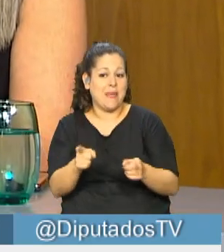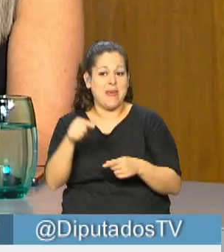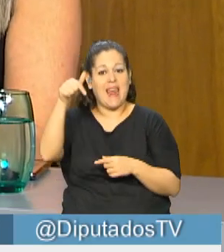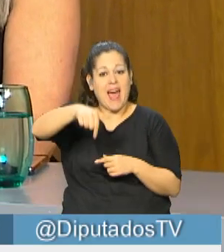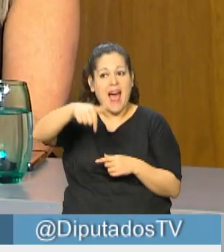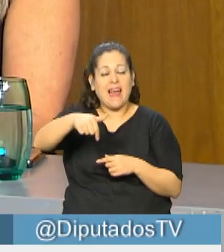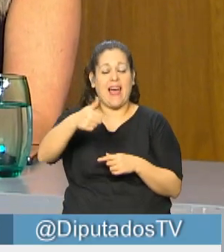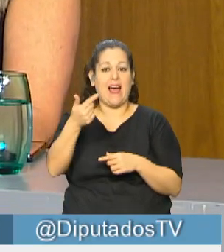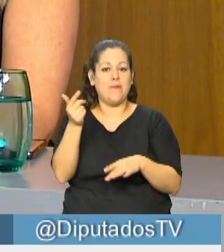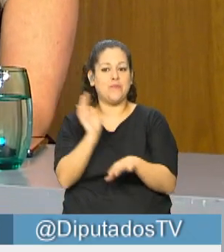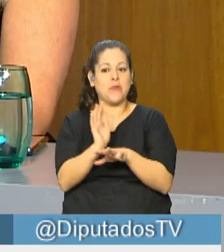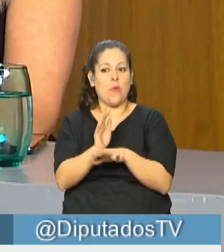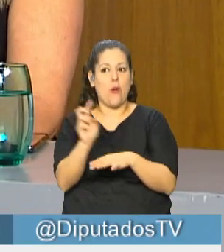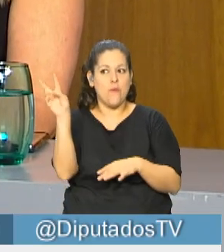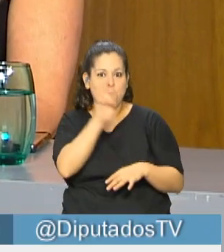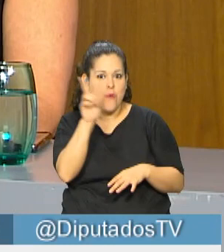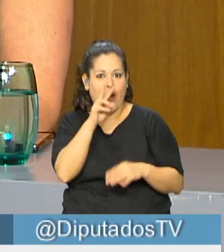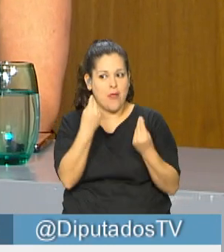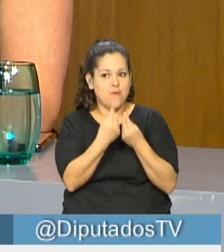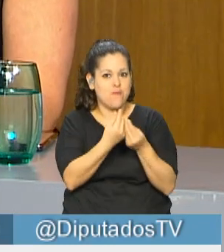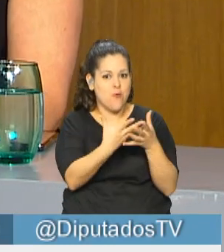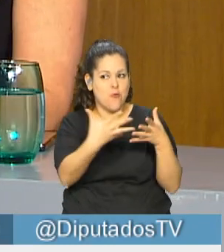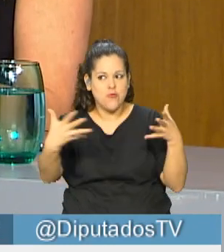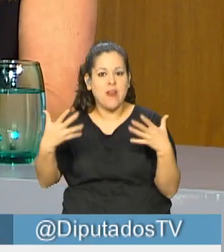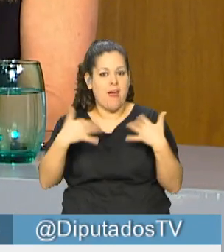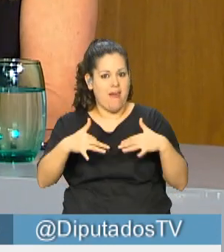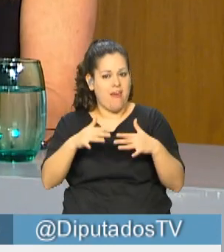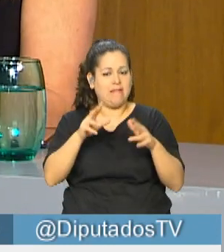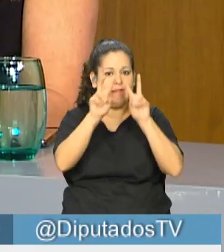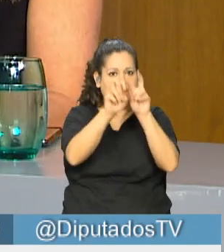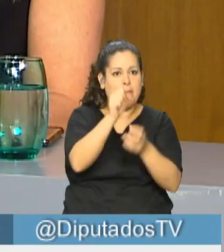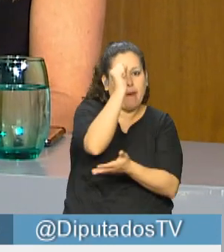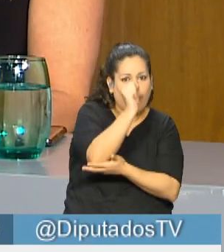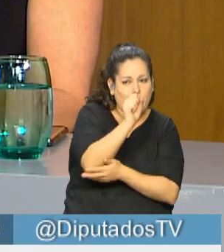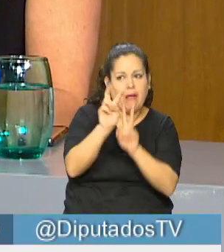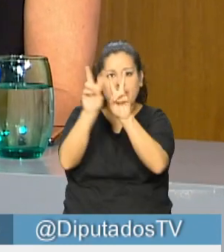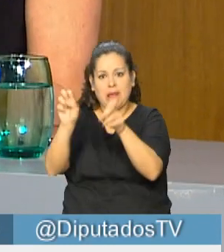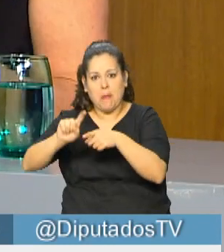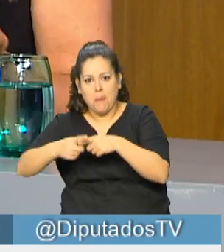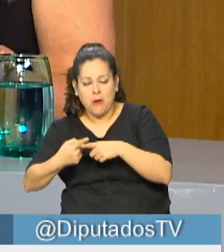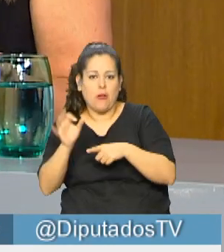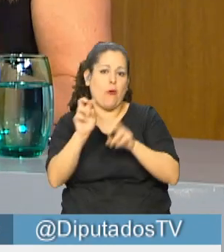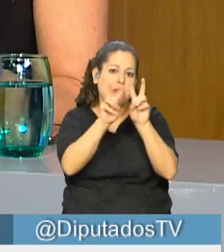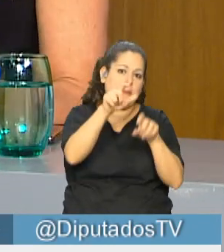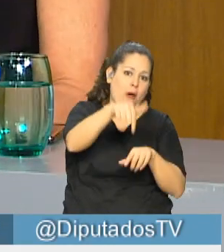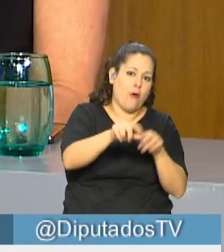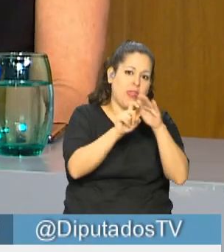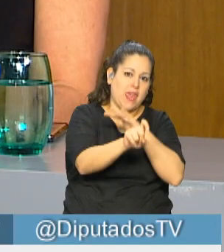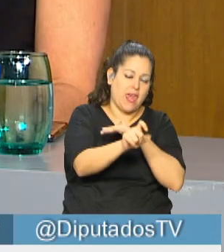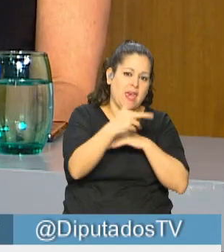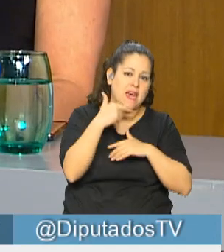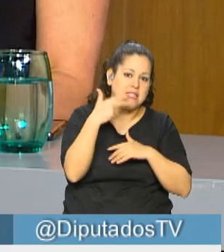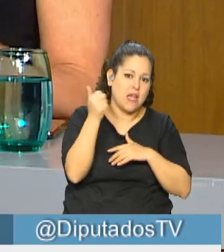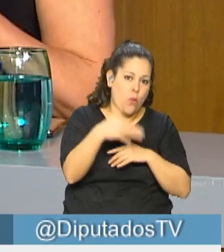a tantas de nosotras trabajando sobre temas como economía, política o tan delicado o de comunicar también